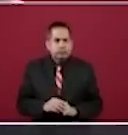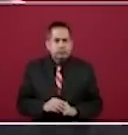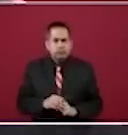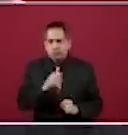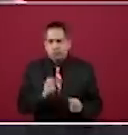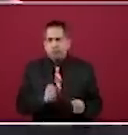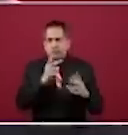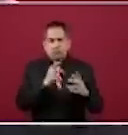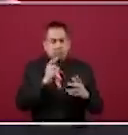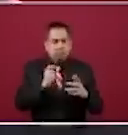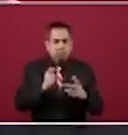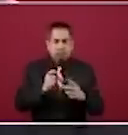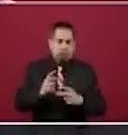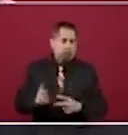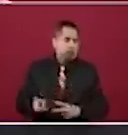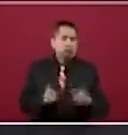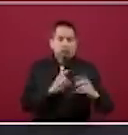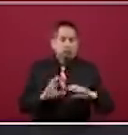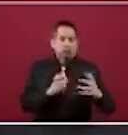cuánto significó